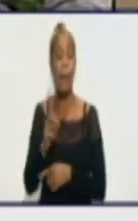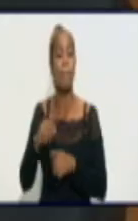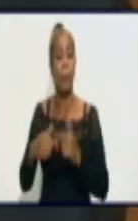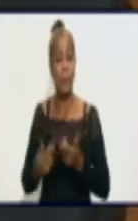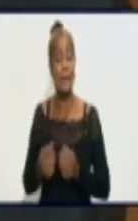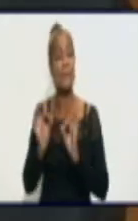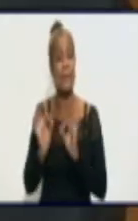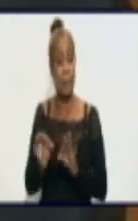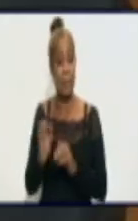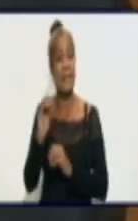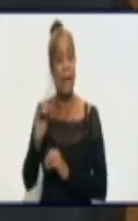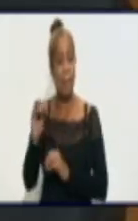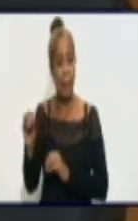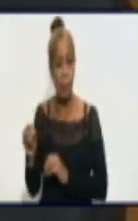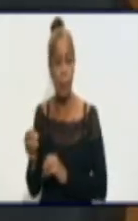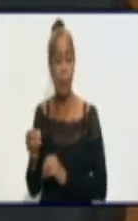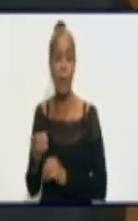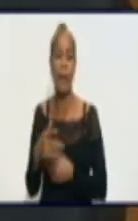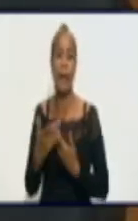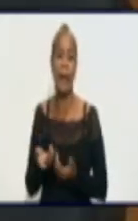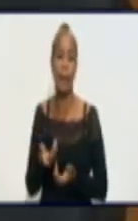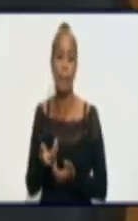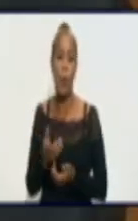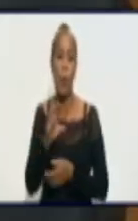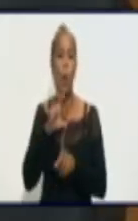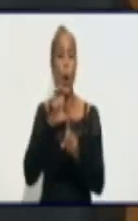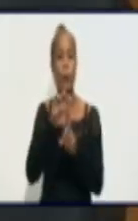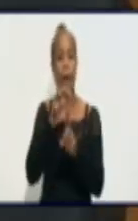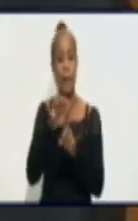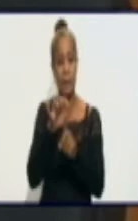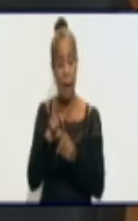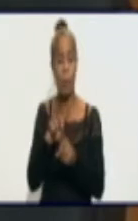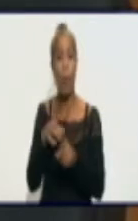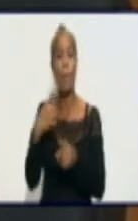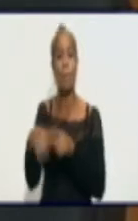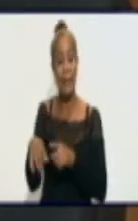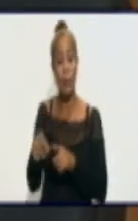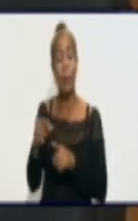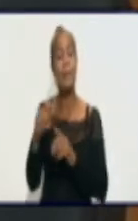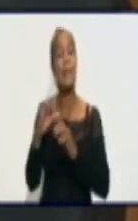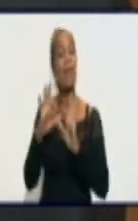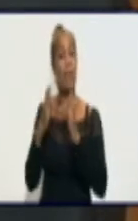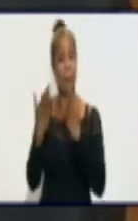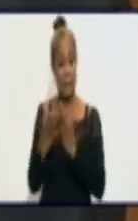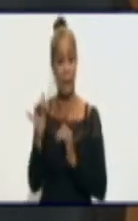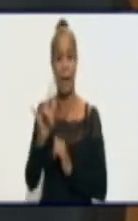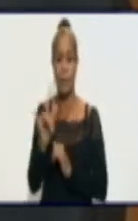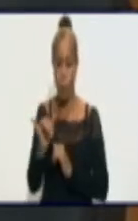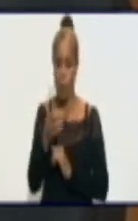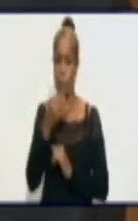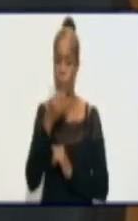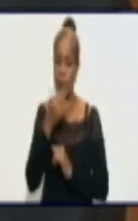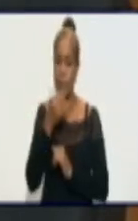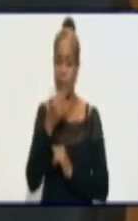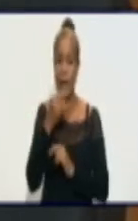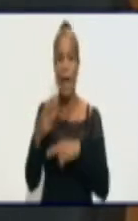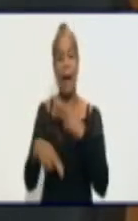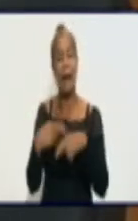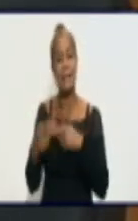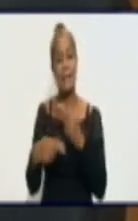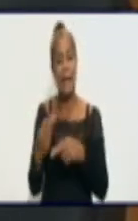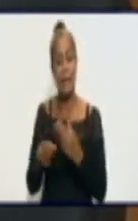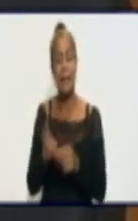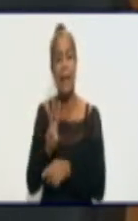atención y decimos al morador que puede hacer el autofocal familiar y así también puede darse cuenta a tiempo de la aparición